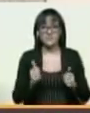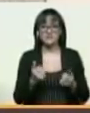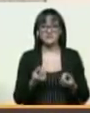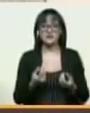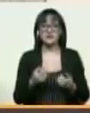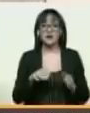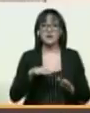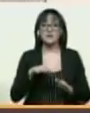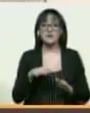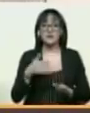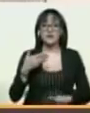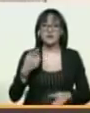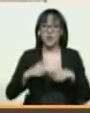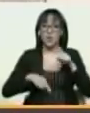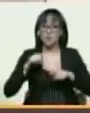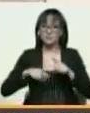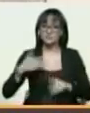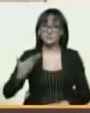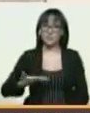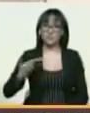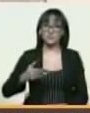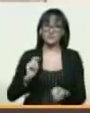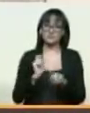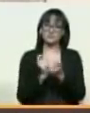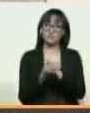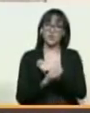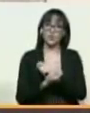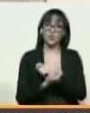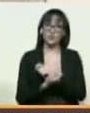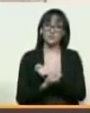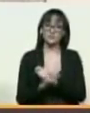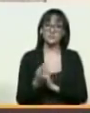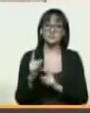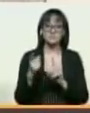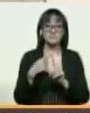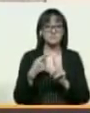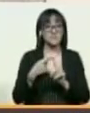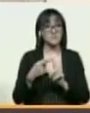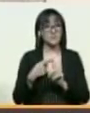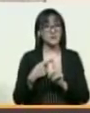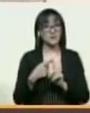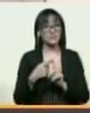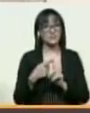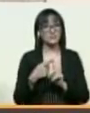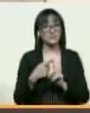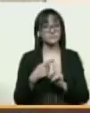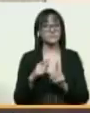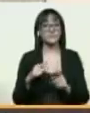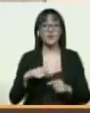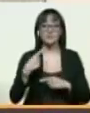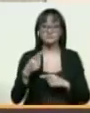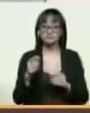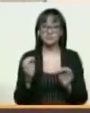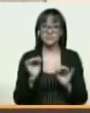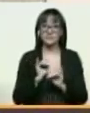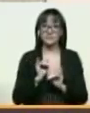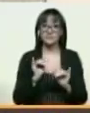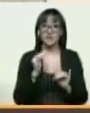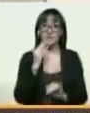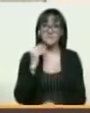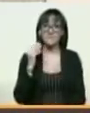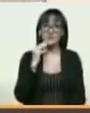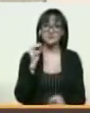pasos fundamentales y convertirnos soberanos en estos primeros rubros y luego modelar la